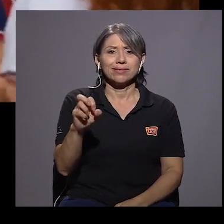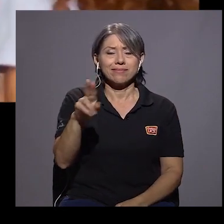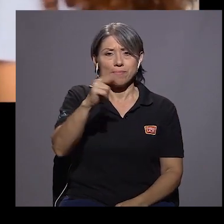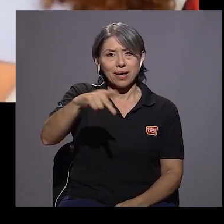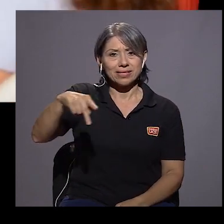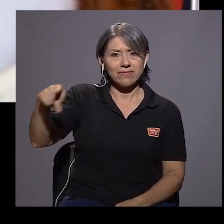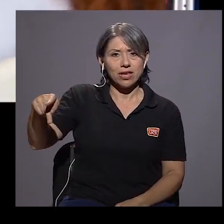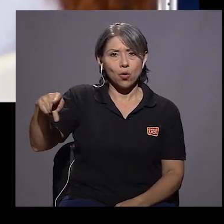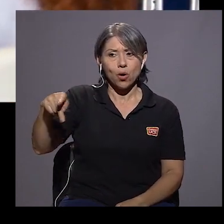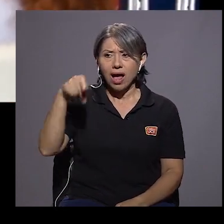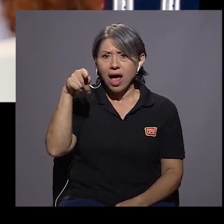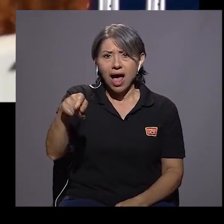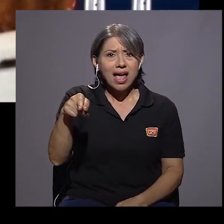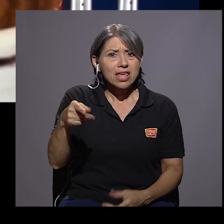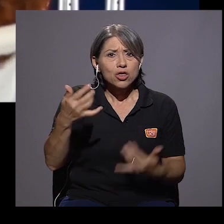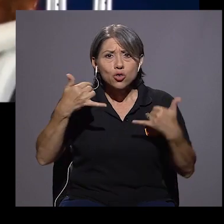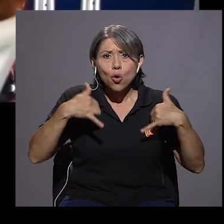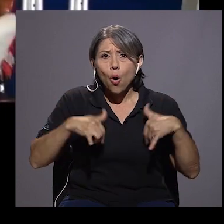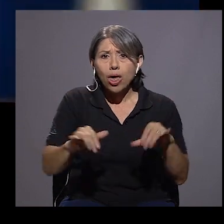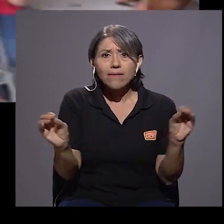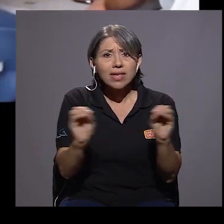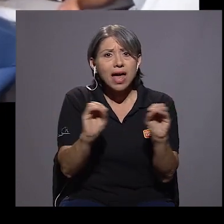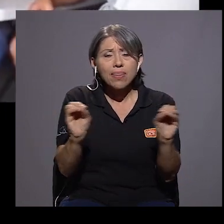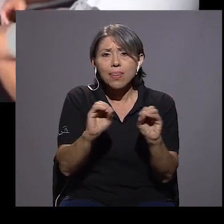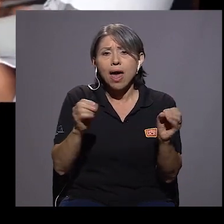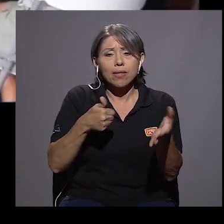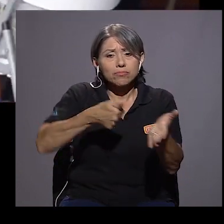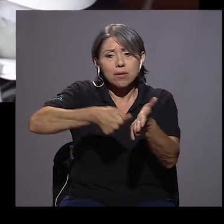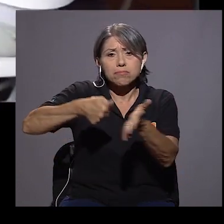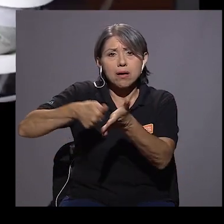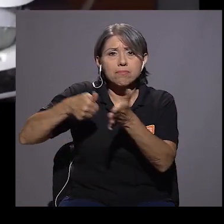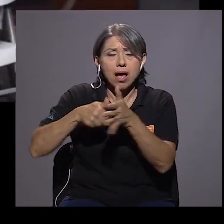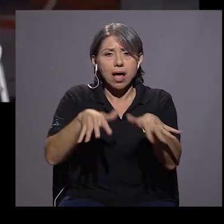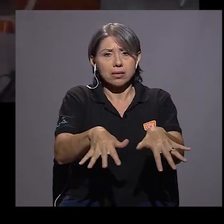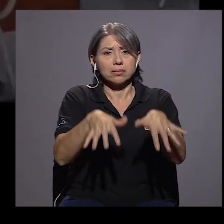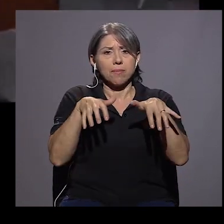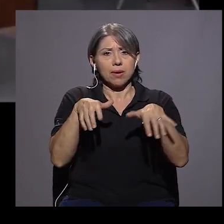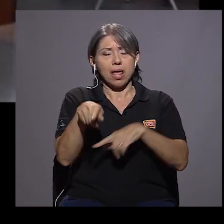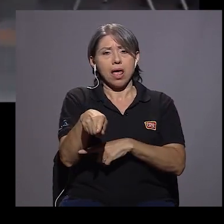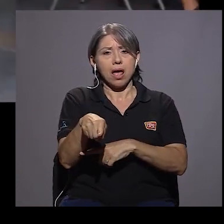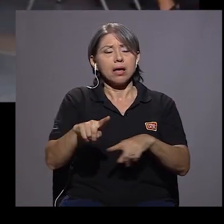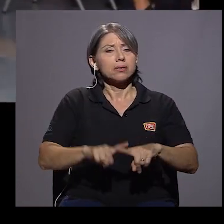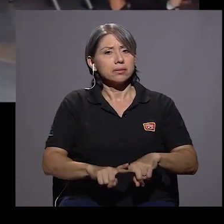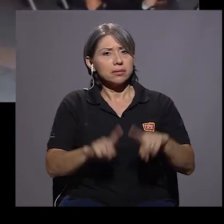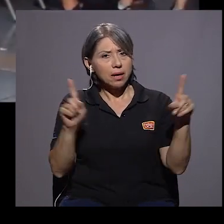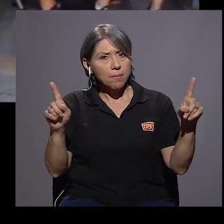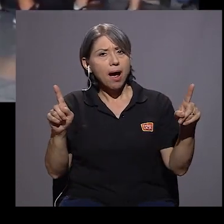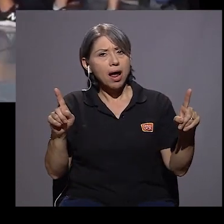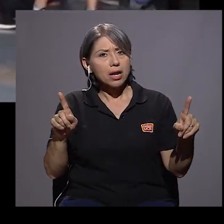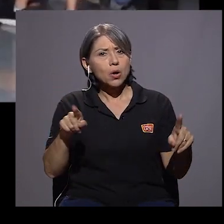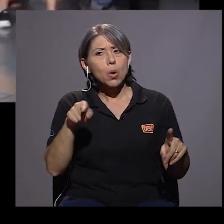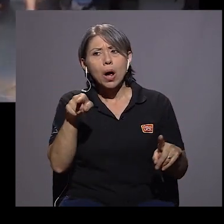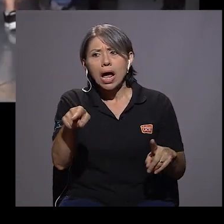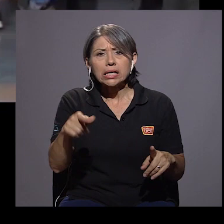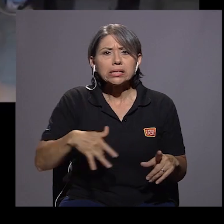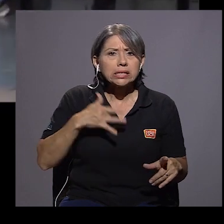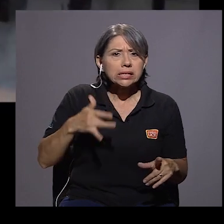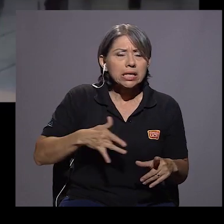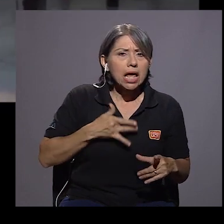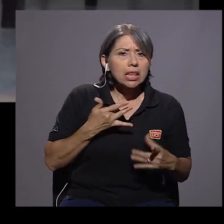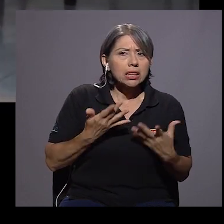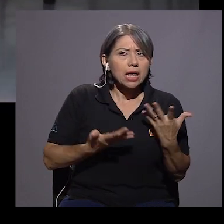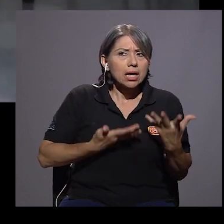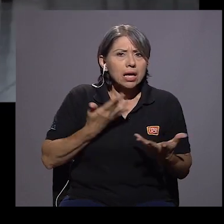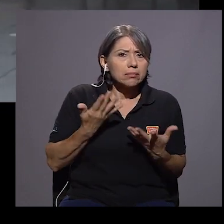Pacífico. Escenarios que todavía no han sido votados en la asamblea de sede, sin embargo, rondan